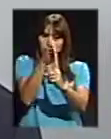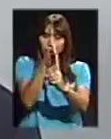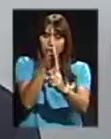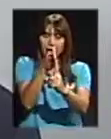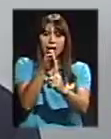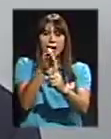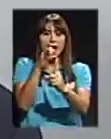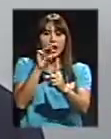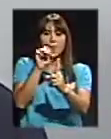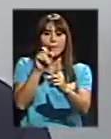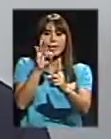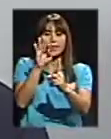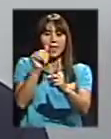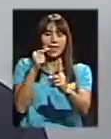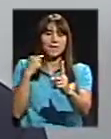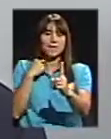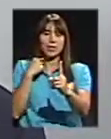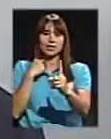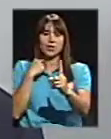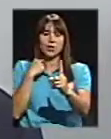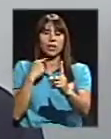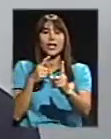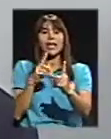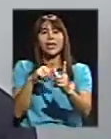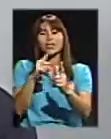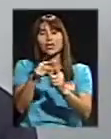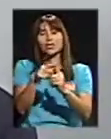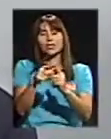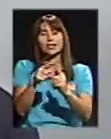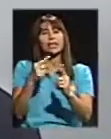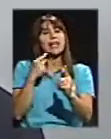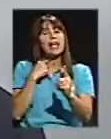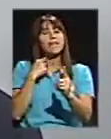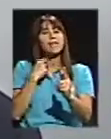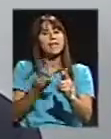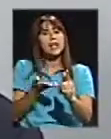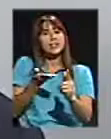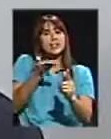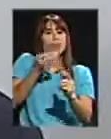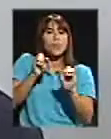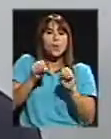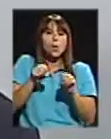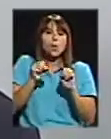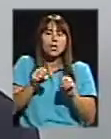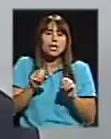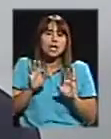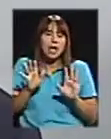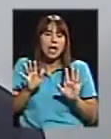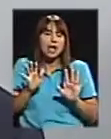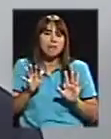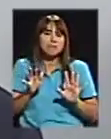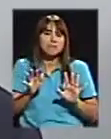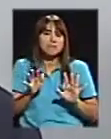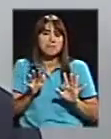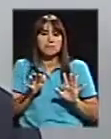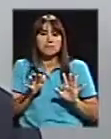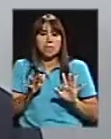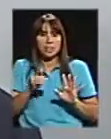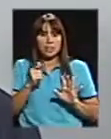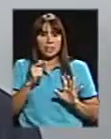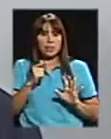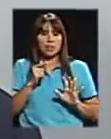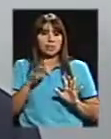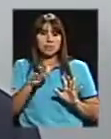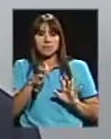entonces la inflación podría rondar entre, a juicio nuestro, de acuerdo al